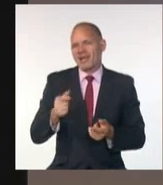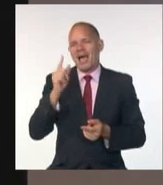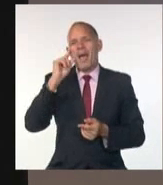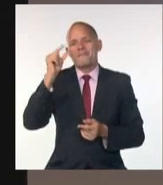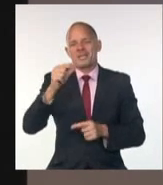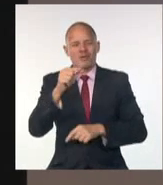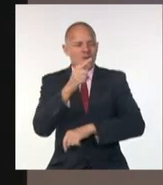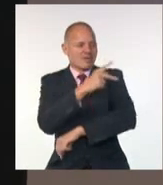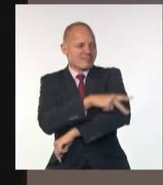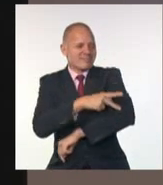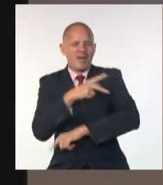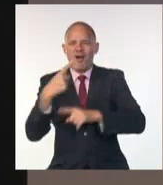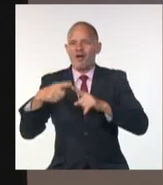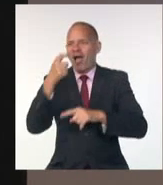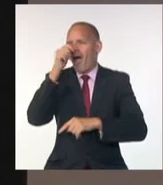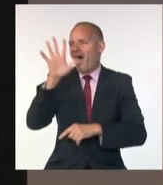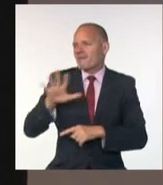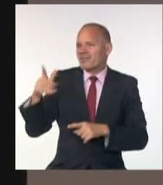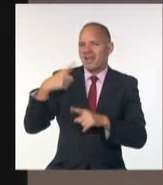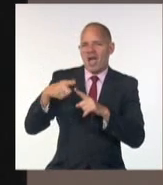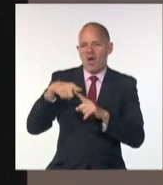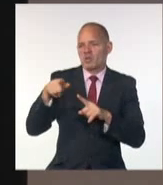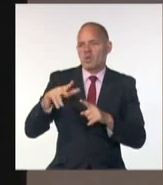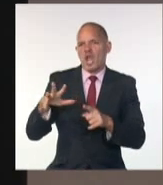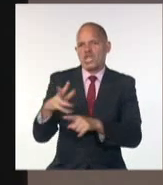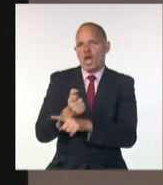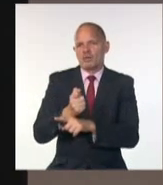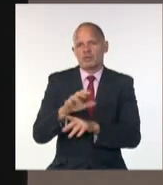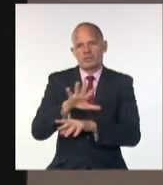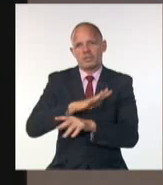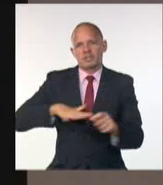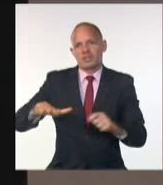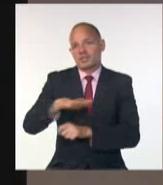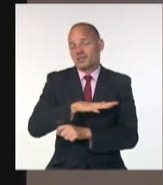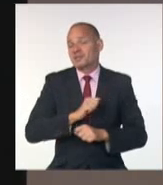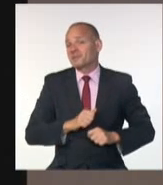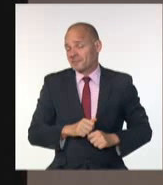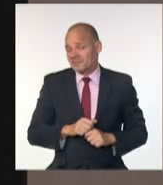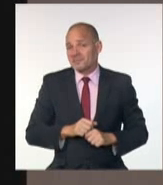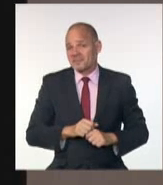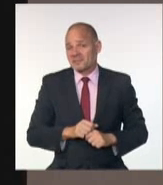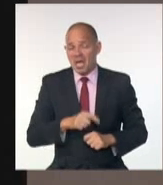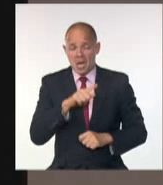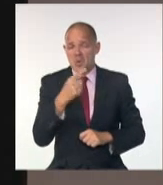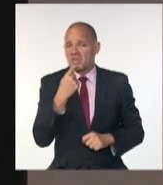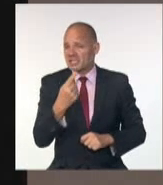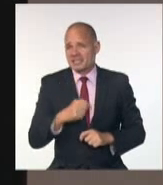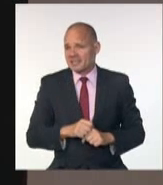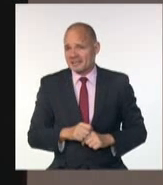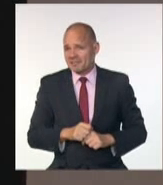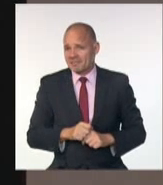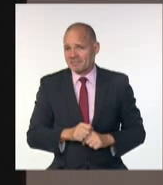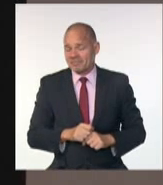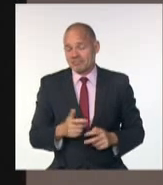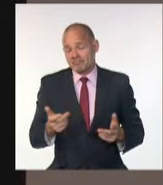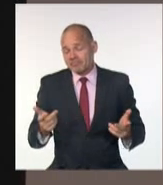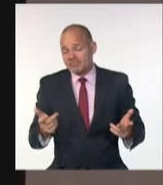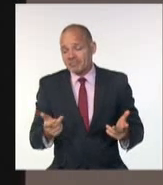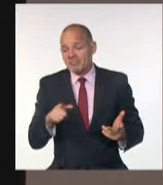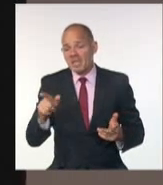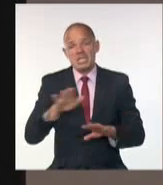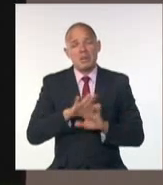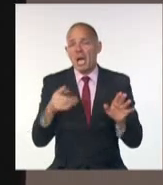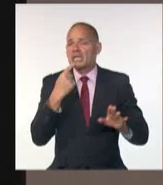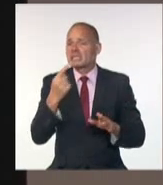global de sus recursos y en ocasiones también de su autonomía. Los únicos muertos reseñables para Milei fueron